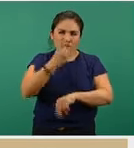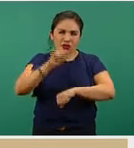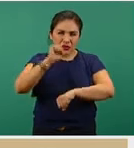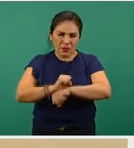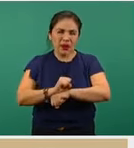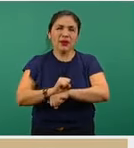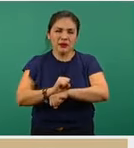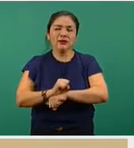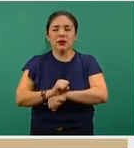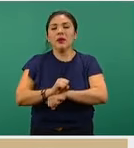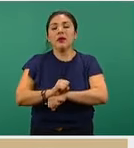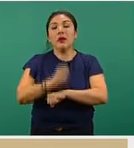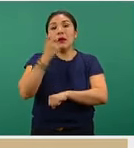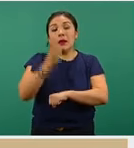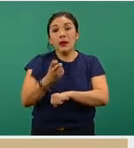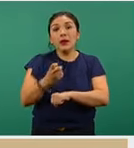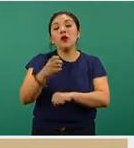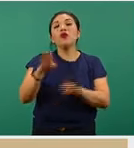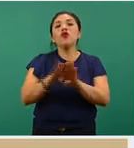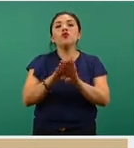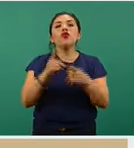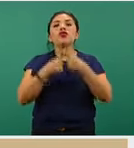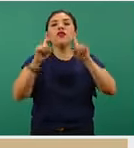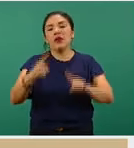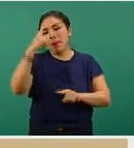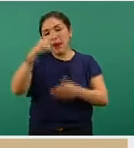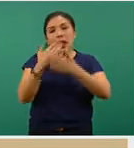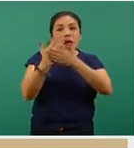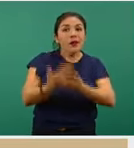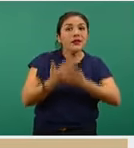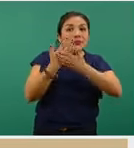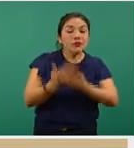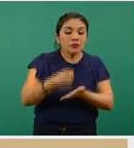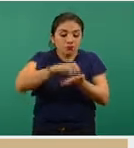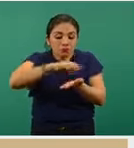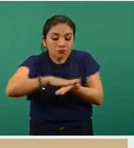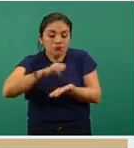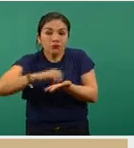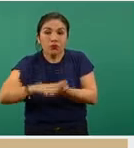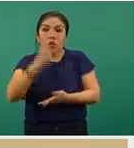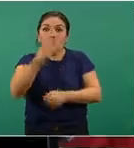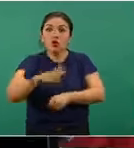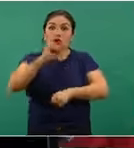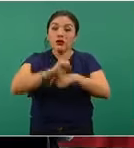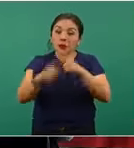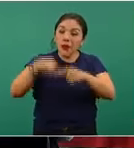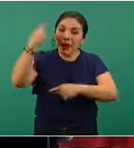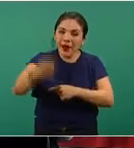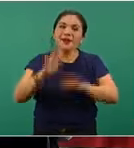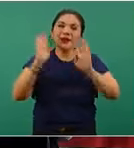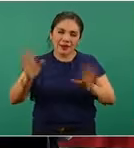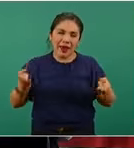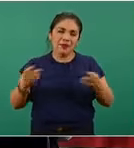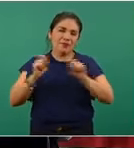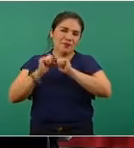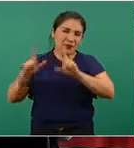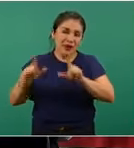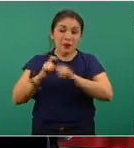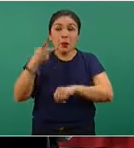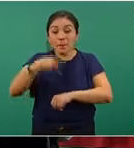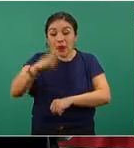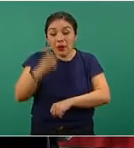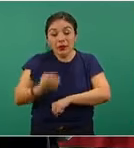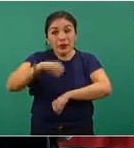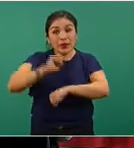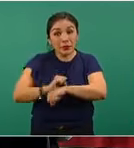pero tenemos esta diferencia de esperar 2 semanas para que se estabilicen los datos. Pero aún en esta semana, de